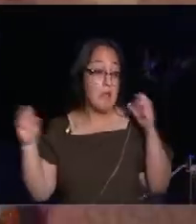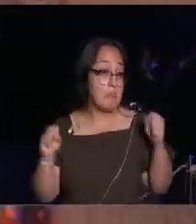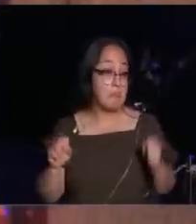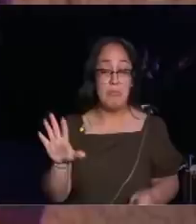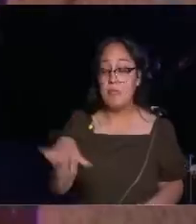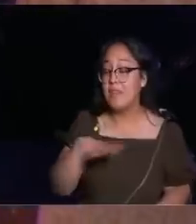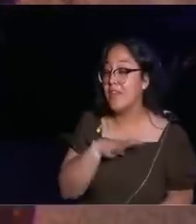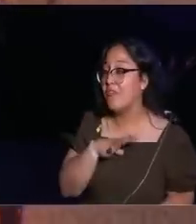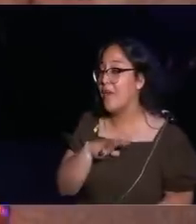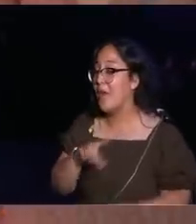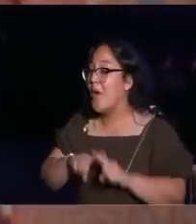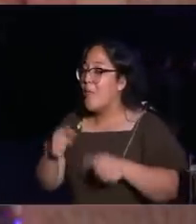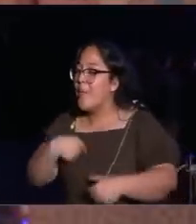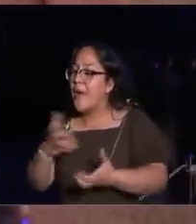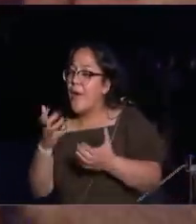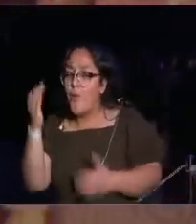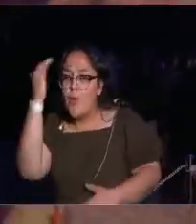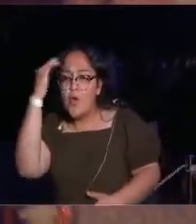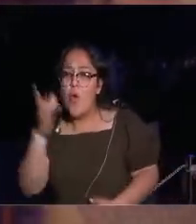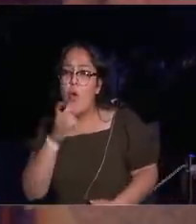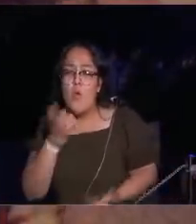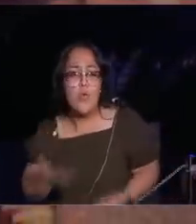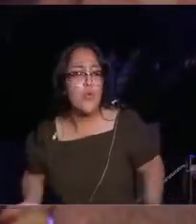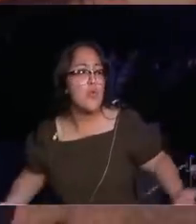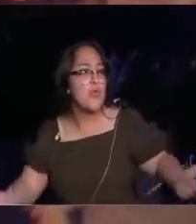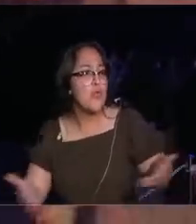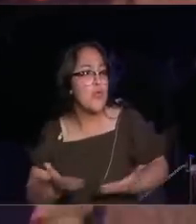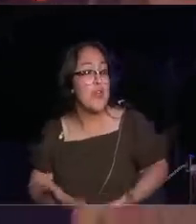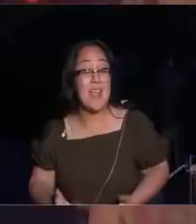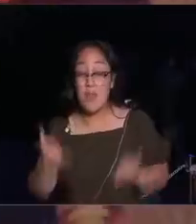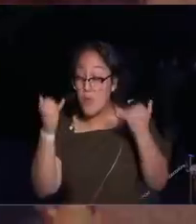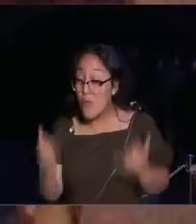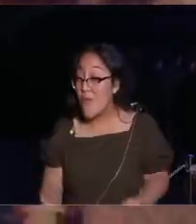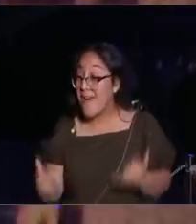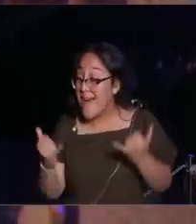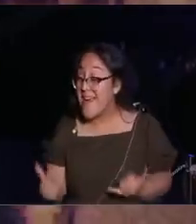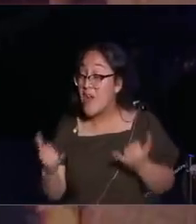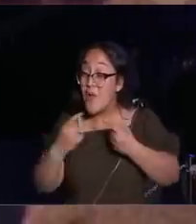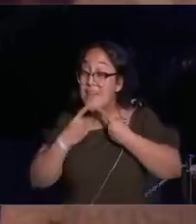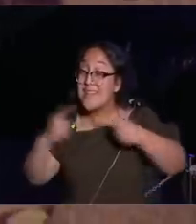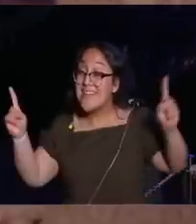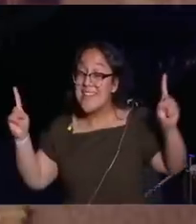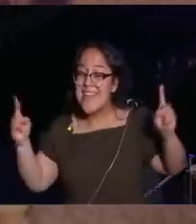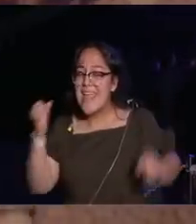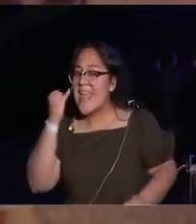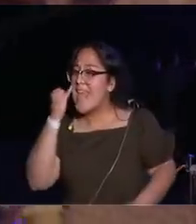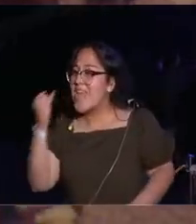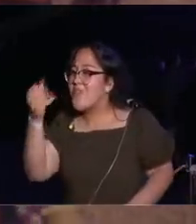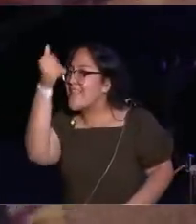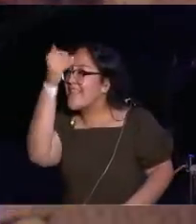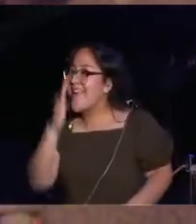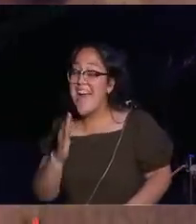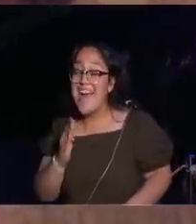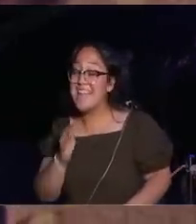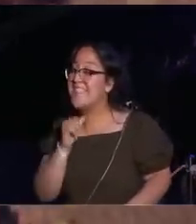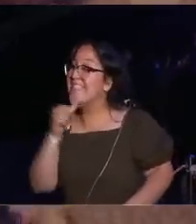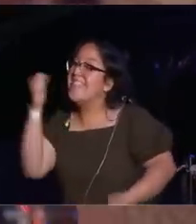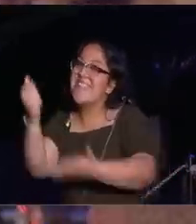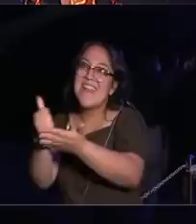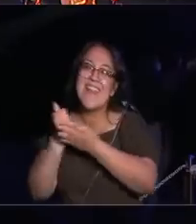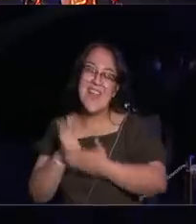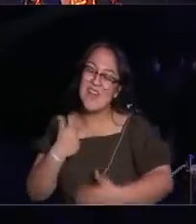bien. Pero yo quisiera saber si en esta casa hay alguien que pueda decir que si no fuera vivo por el Señor